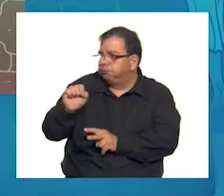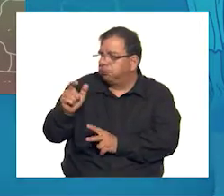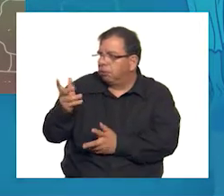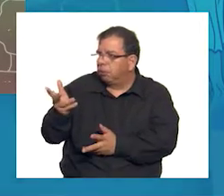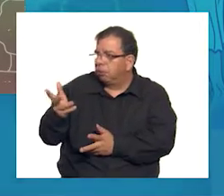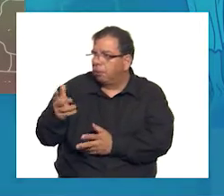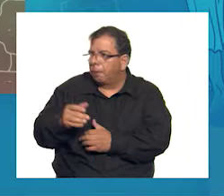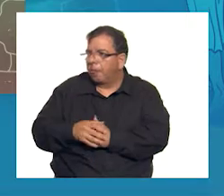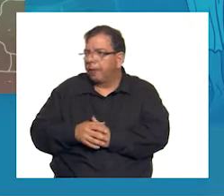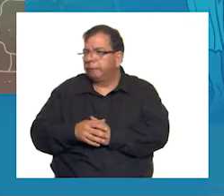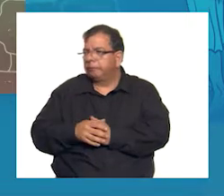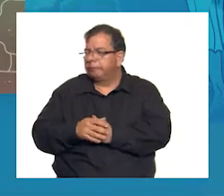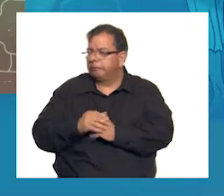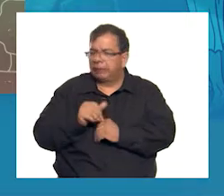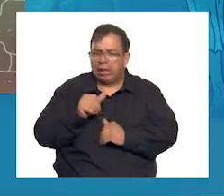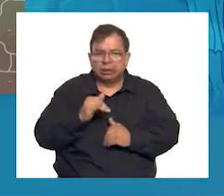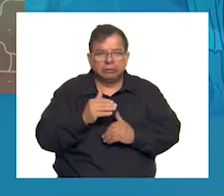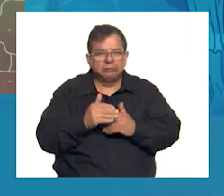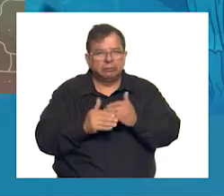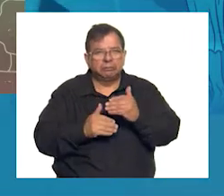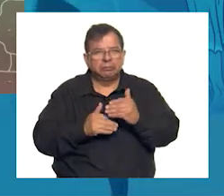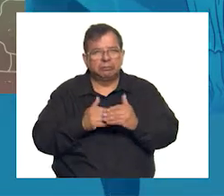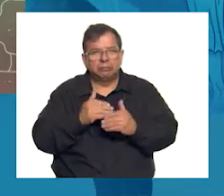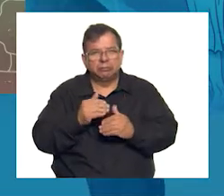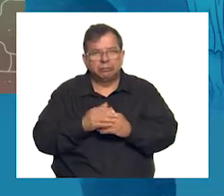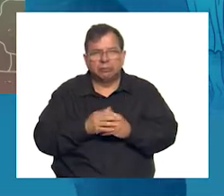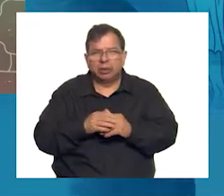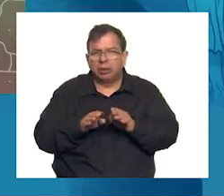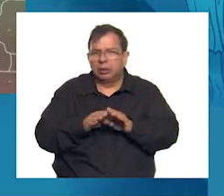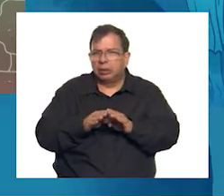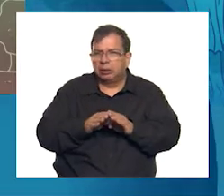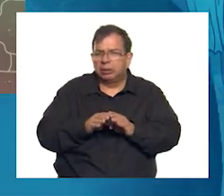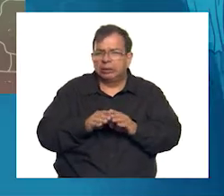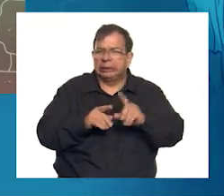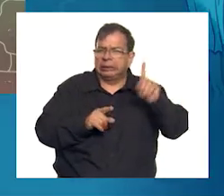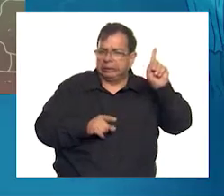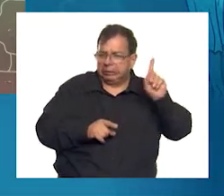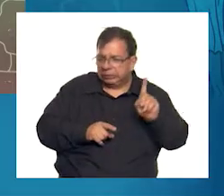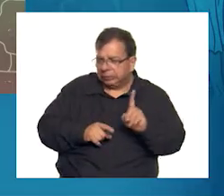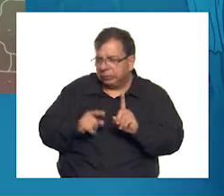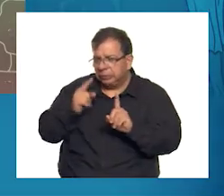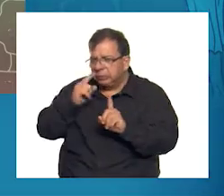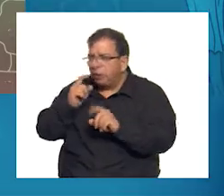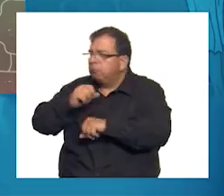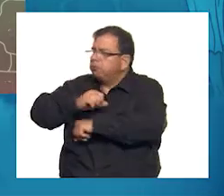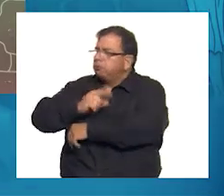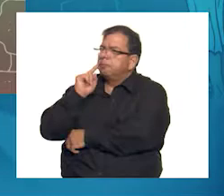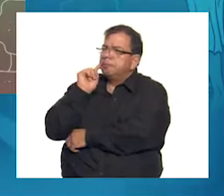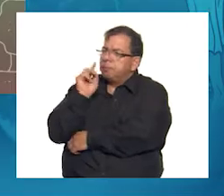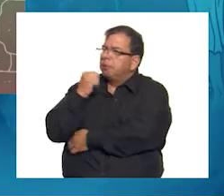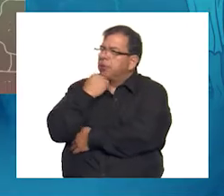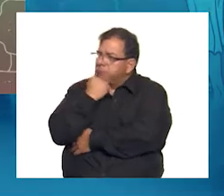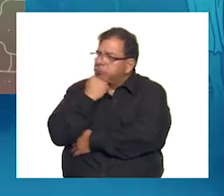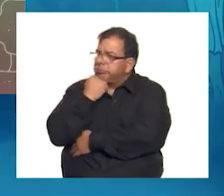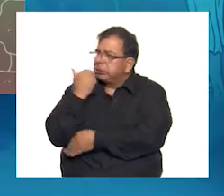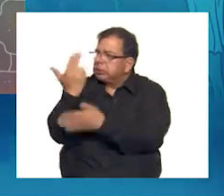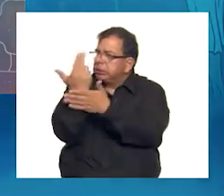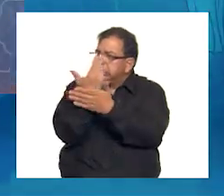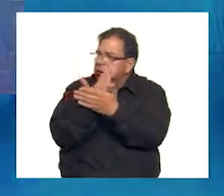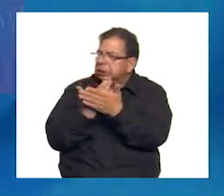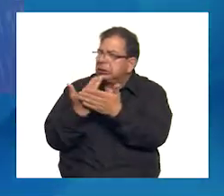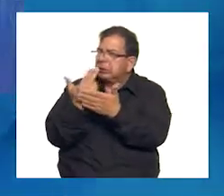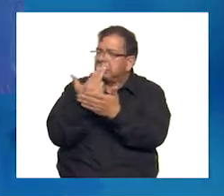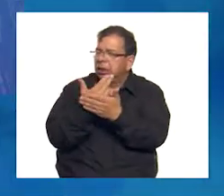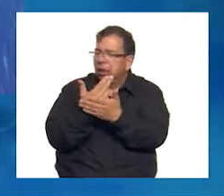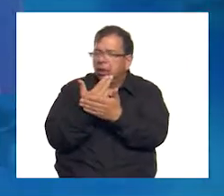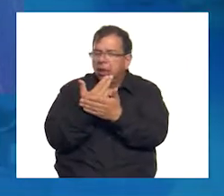prisiones, así que se turbaban para bajar hasta su celda y observar el magnífico dibujo.